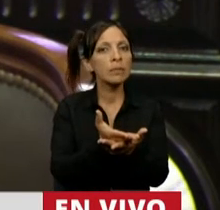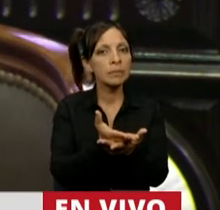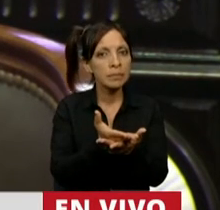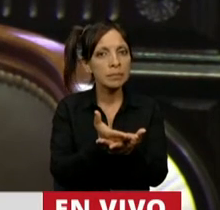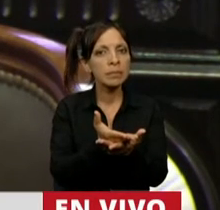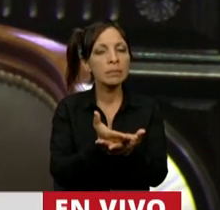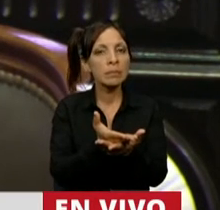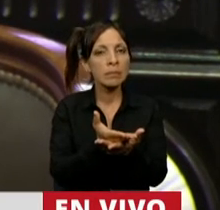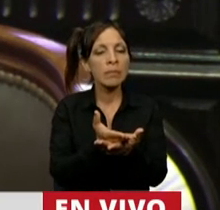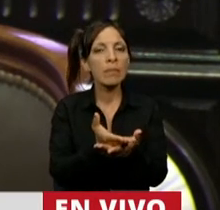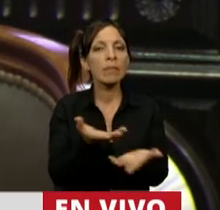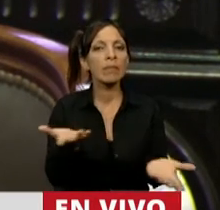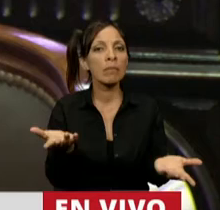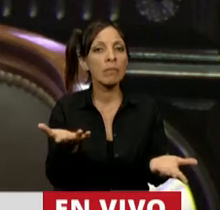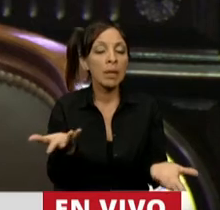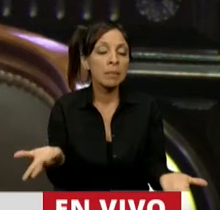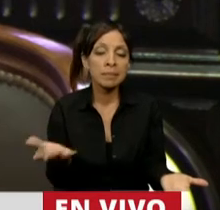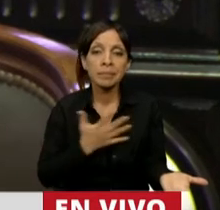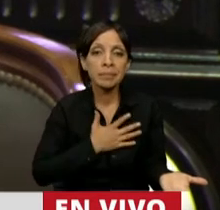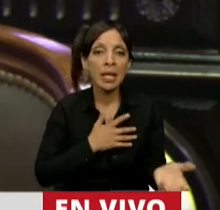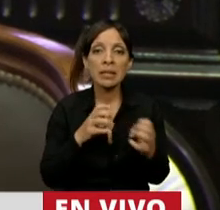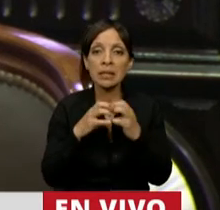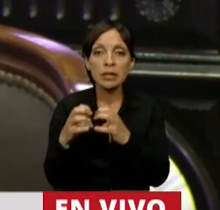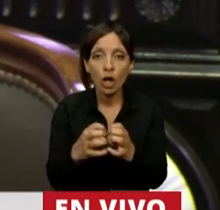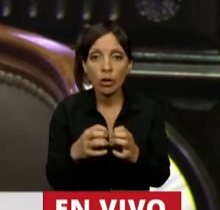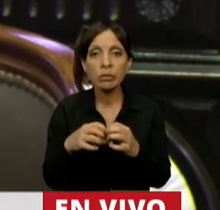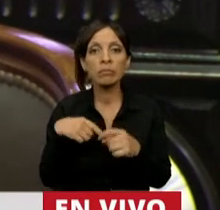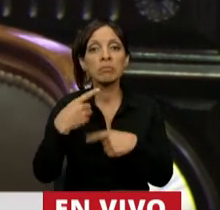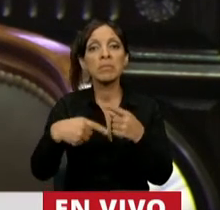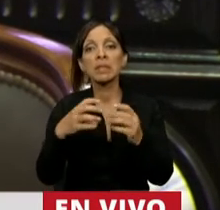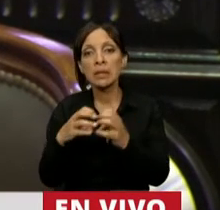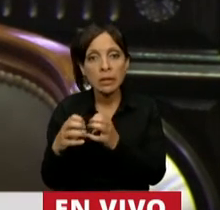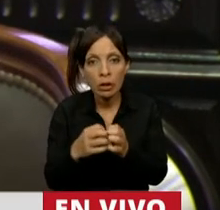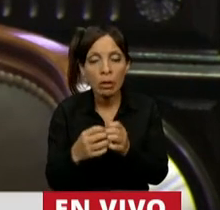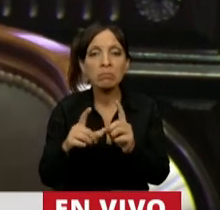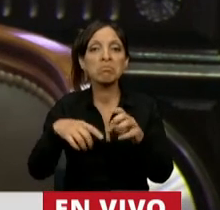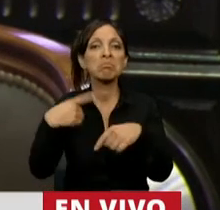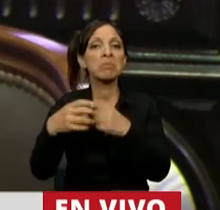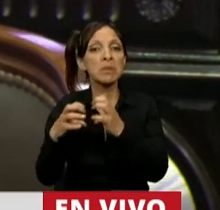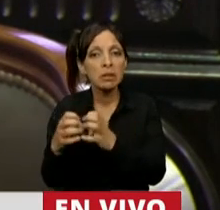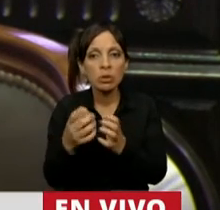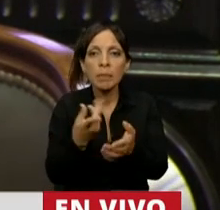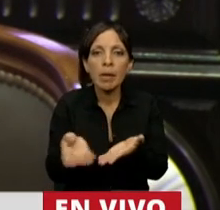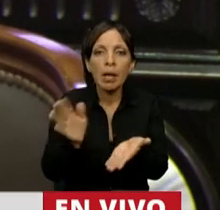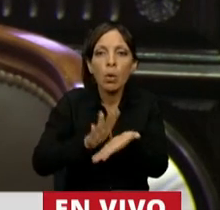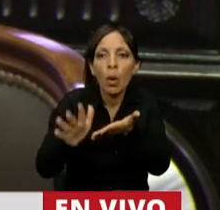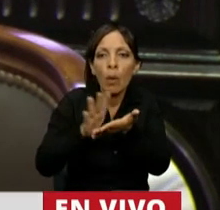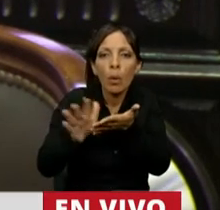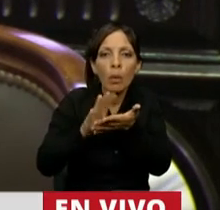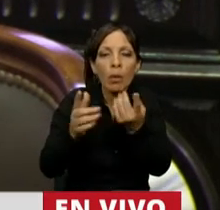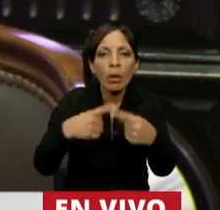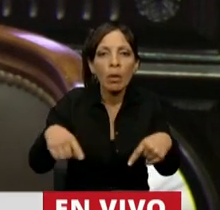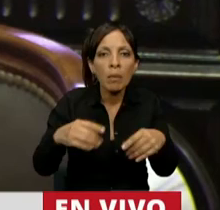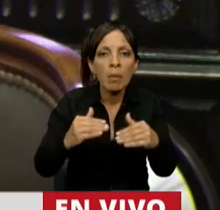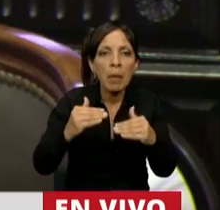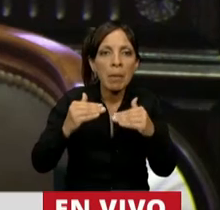y lamentablemente entre cada sesión se suman hechos nuevos que parecen ser cada día